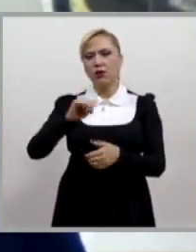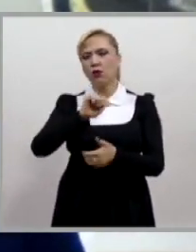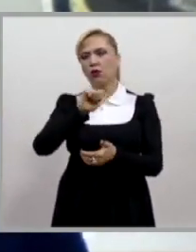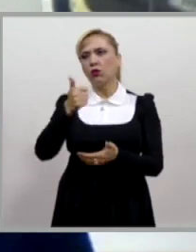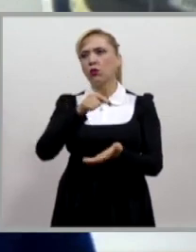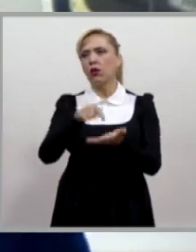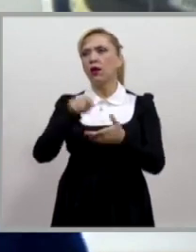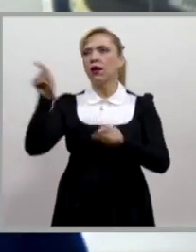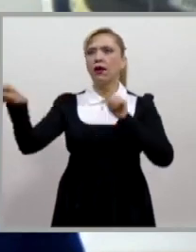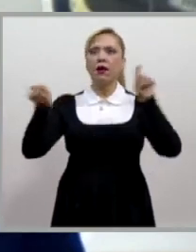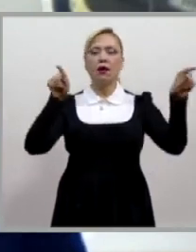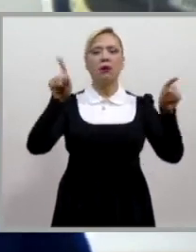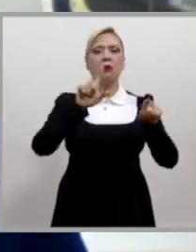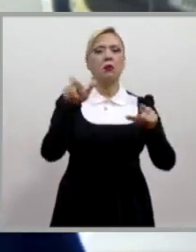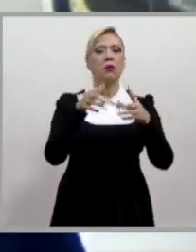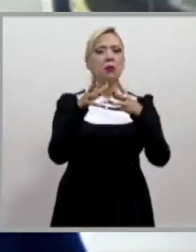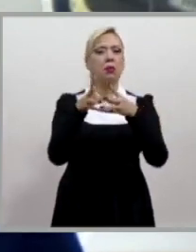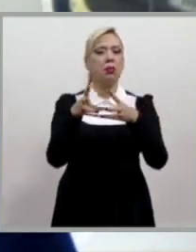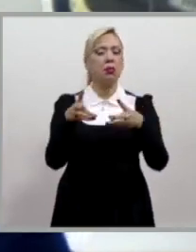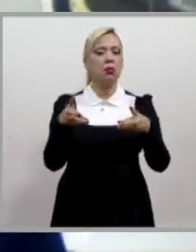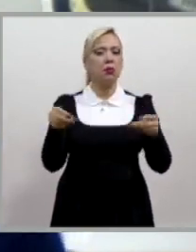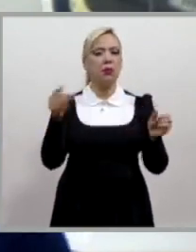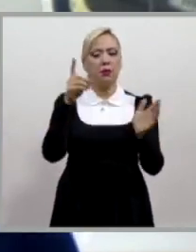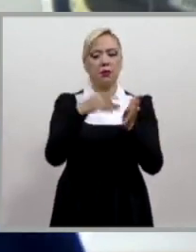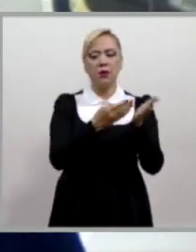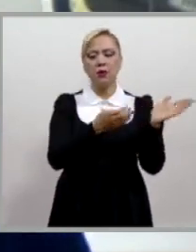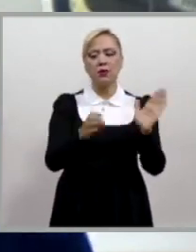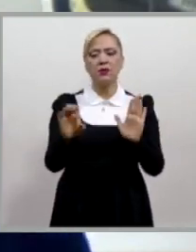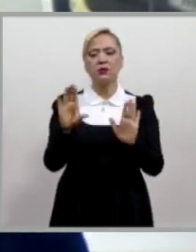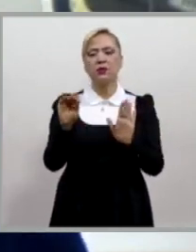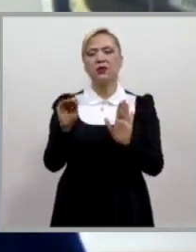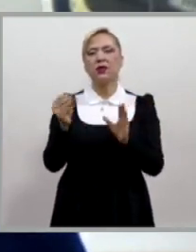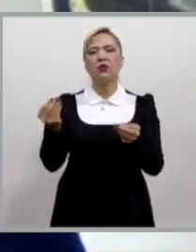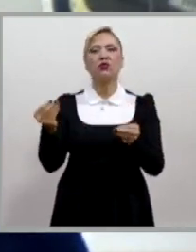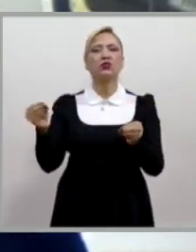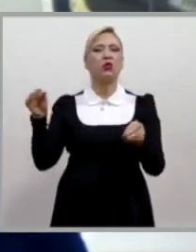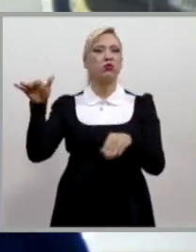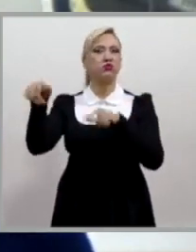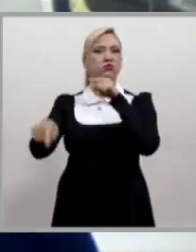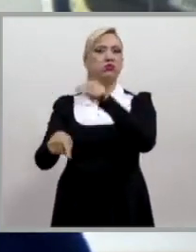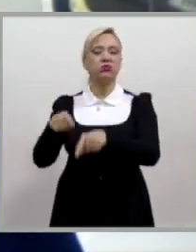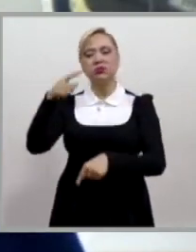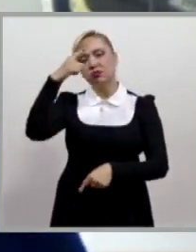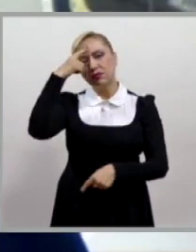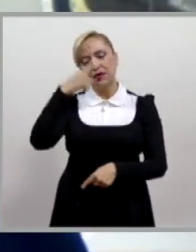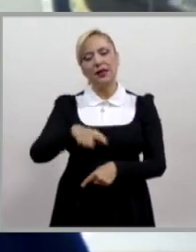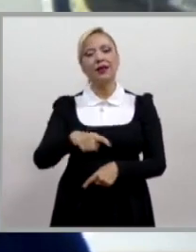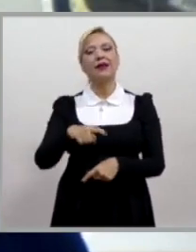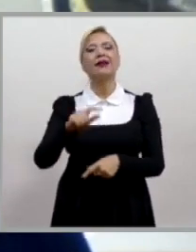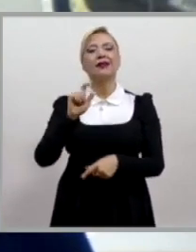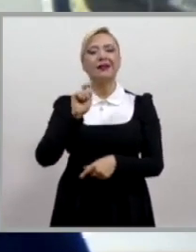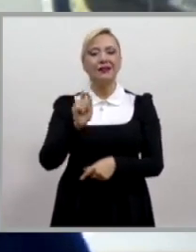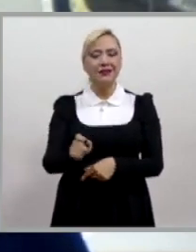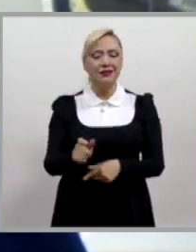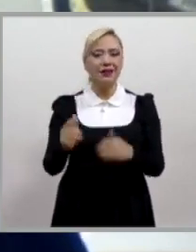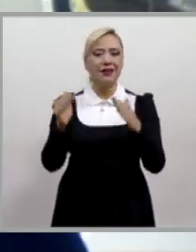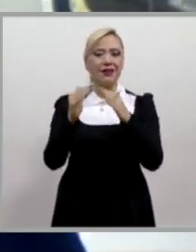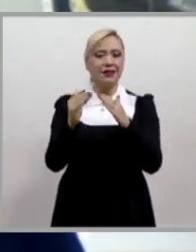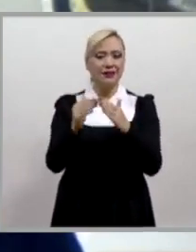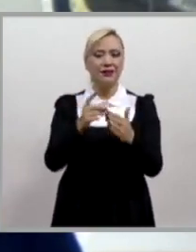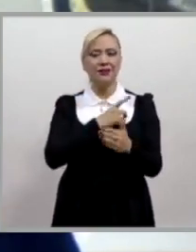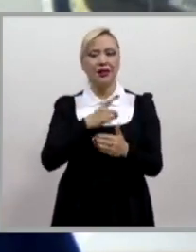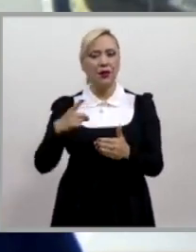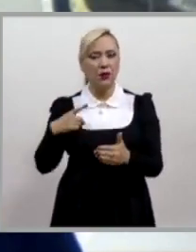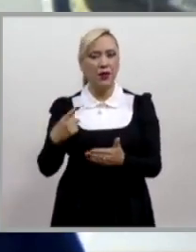después desaparecieron agravando en los 90 el rezago judicial. Entonces, se pueden hacer este tipo de propuestas. Sin embargo, creo que una deuda